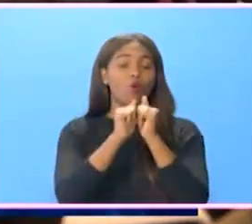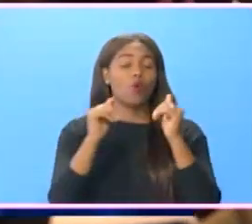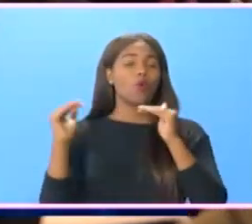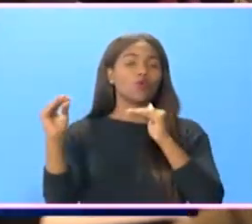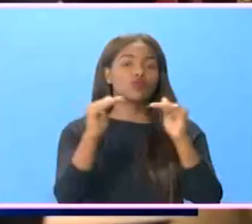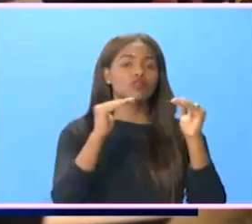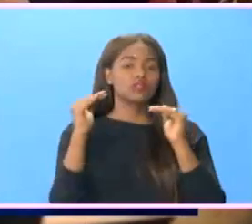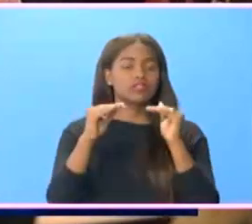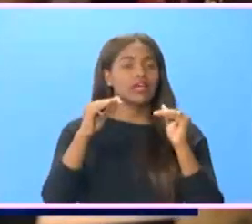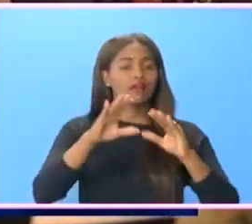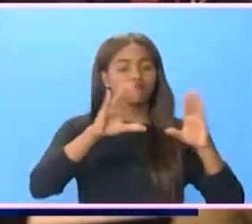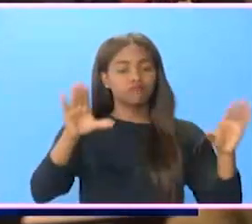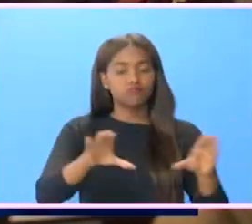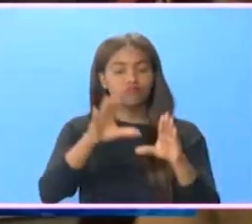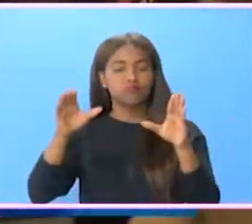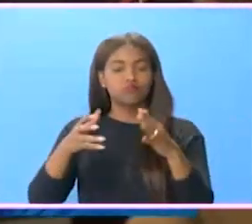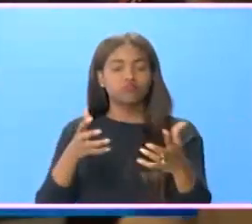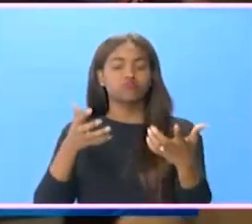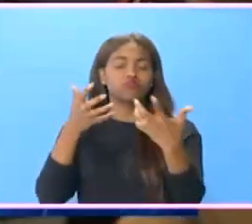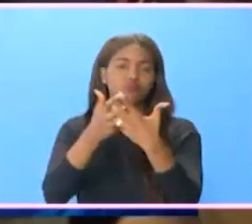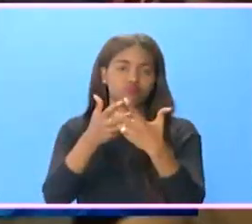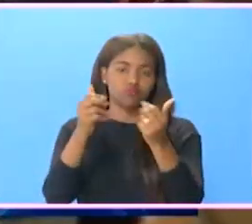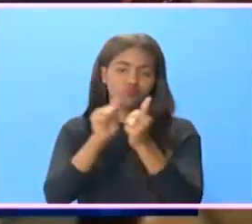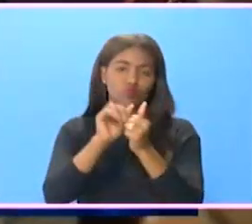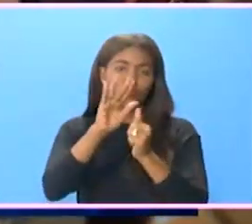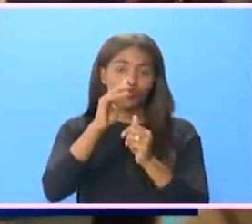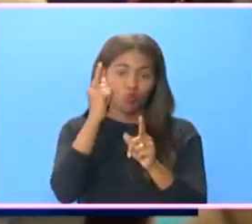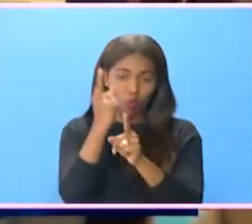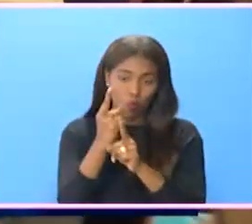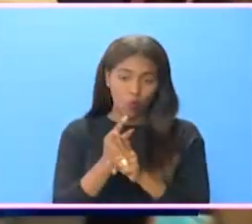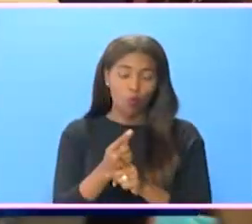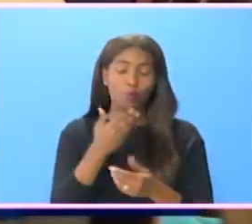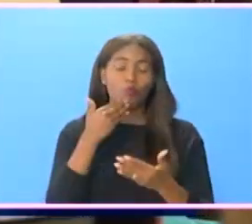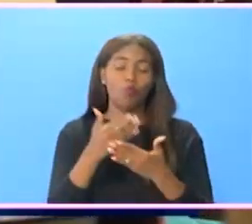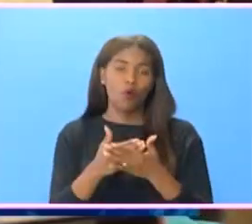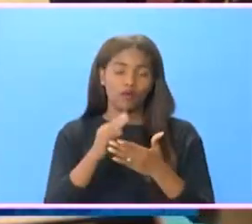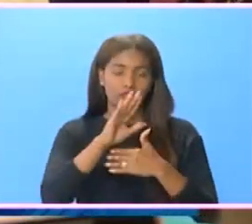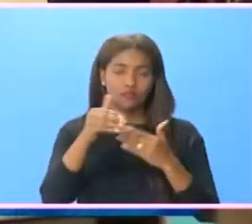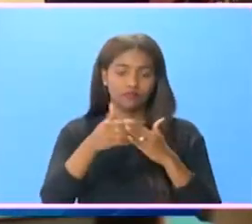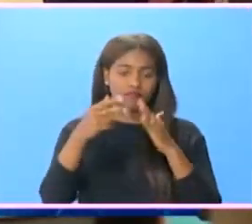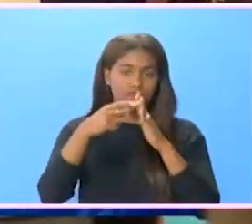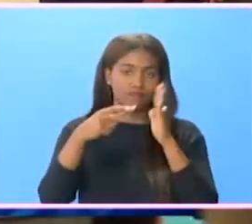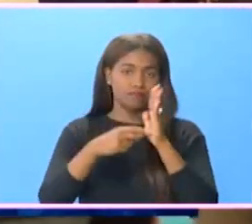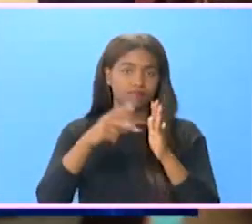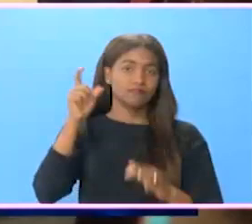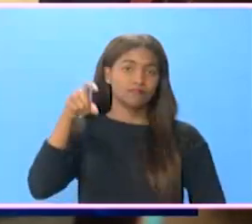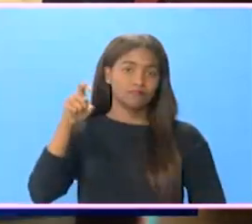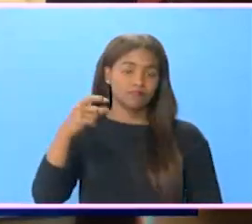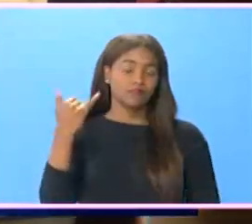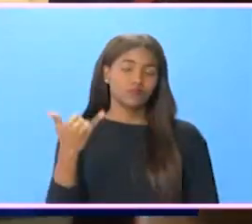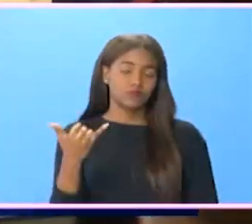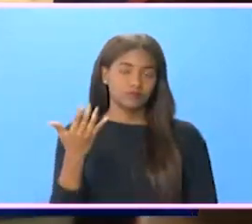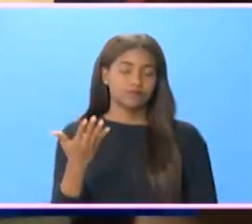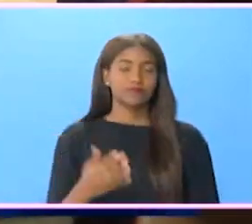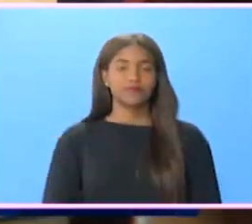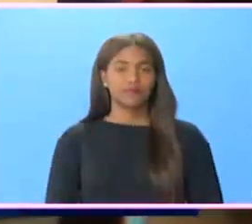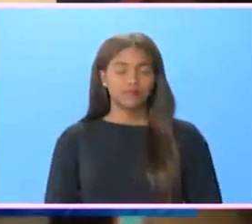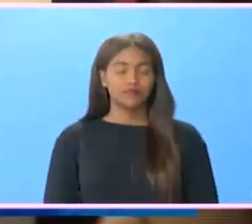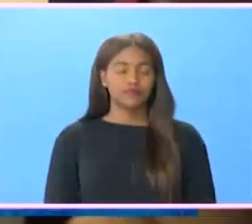actuar lógicamente con la prudencia, pero con la rigidez necesaria que amerite cada